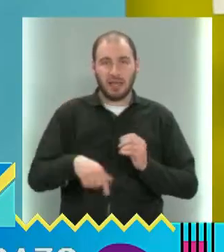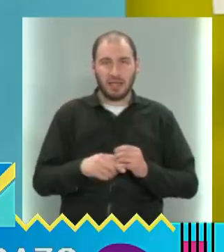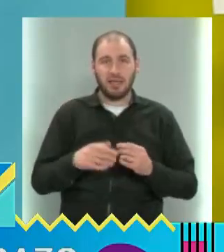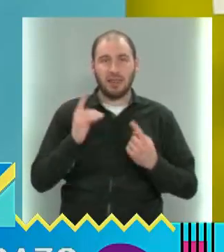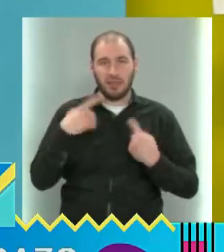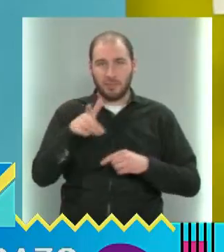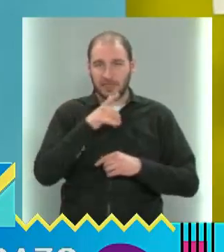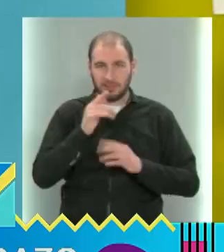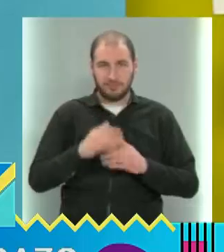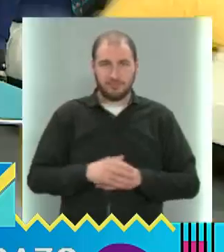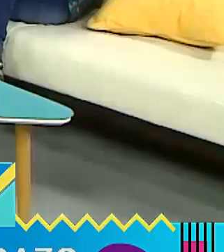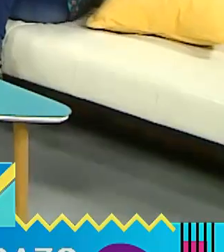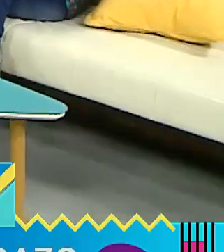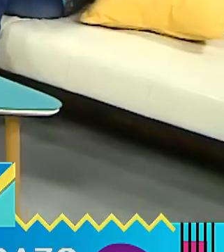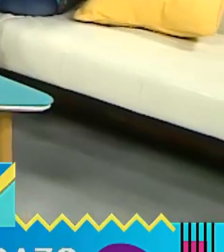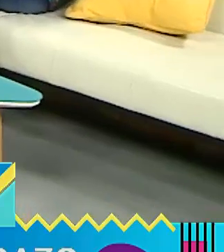supuesto, en Distintos Parecidos. Ya venimos.